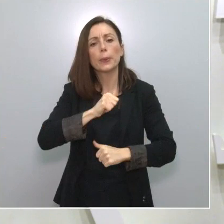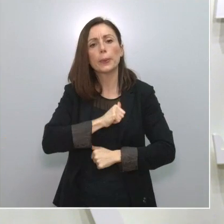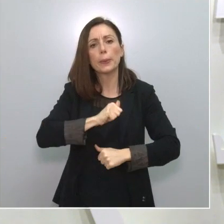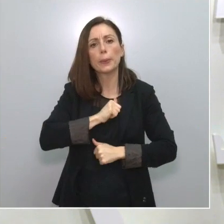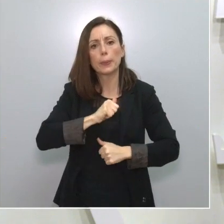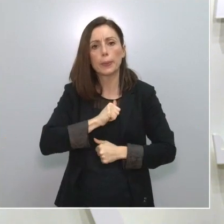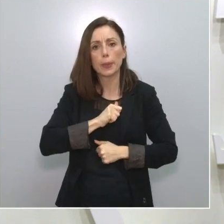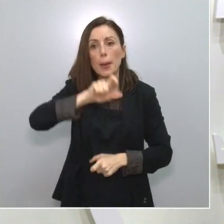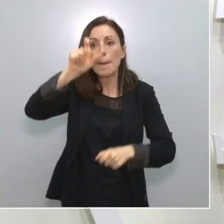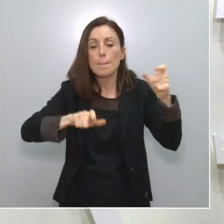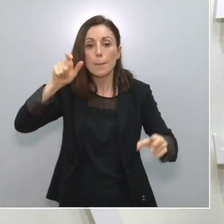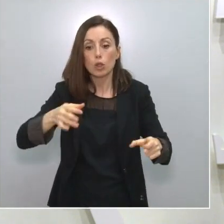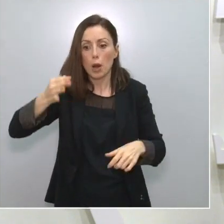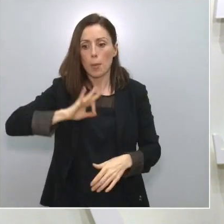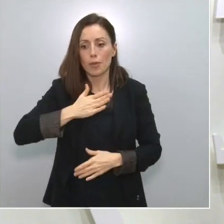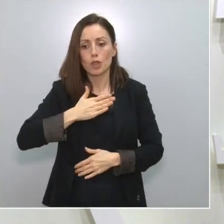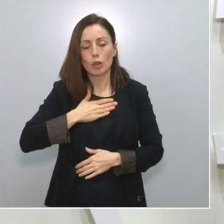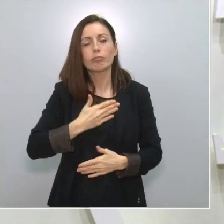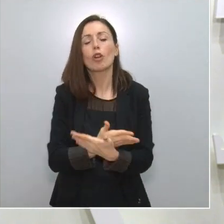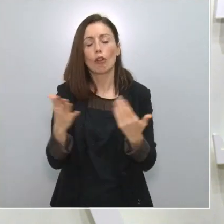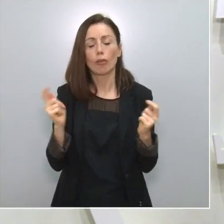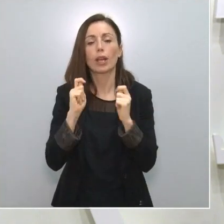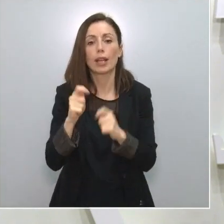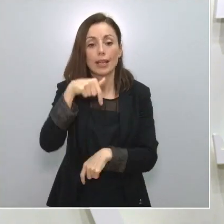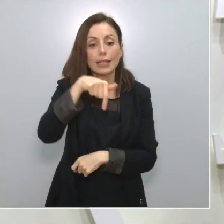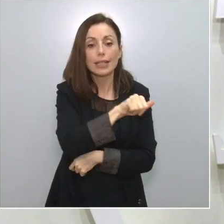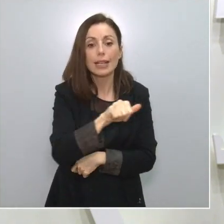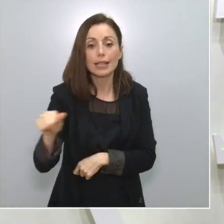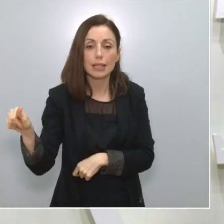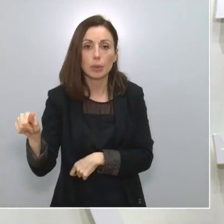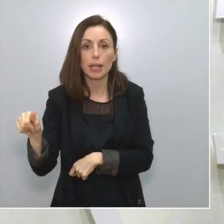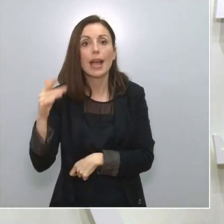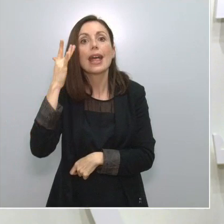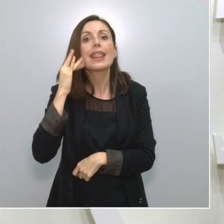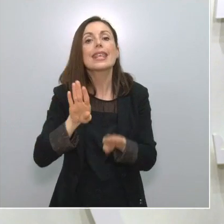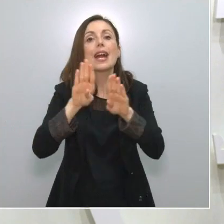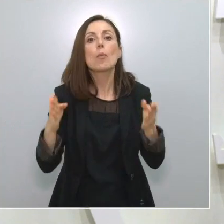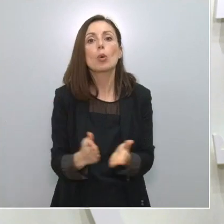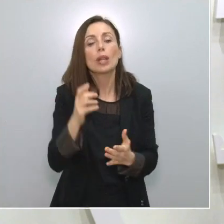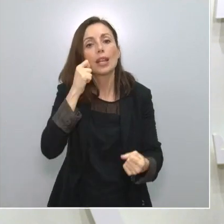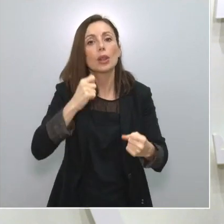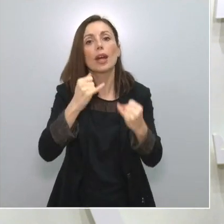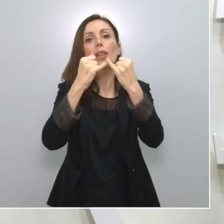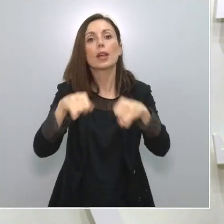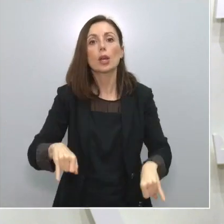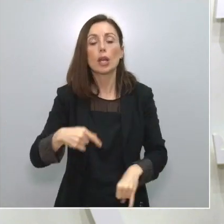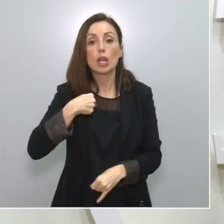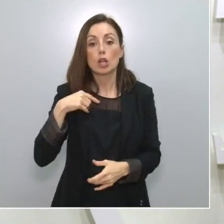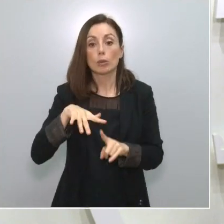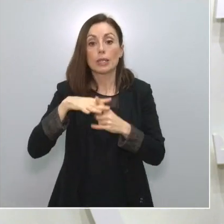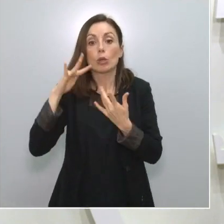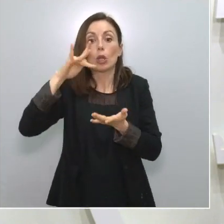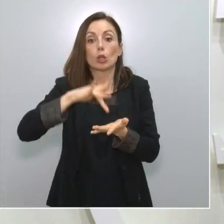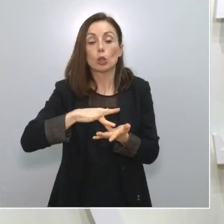los excepcionales profesionales que tenemos. Esta semana hemos celebrado el Día Mundial de la Salud y he tenido la ocasión de transmitir a